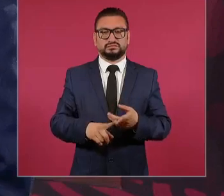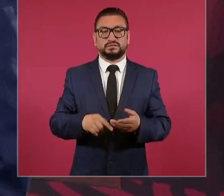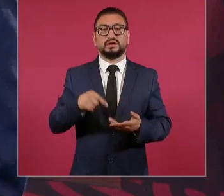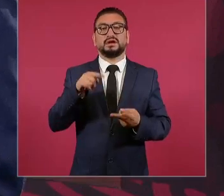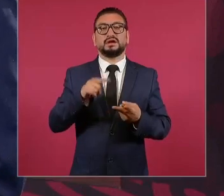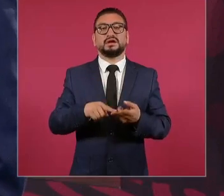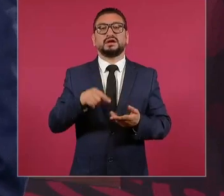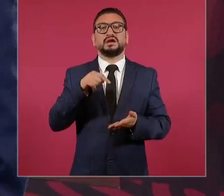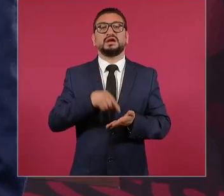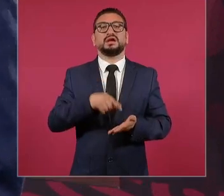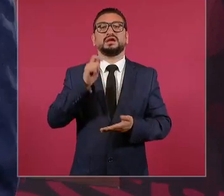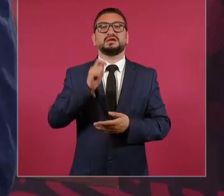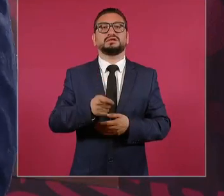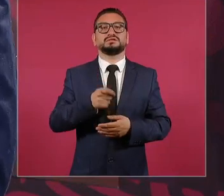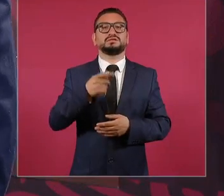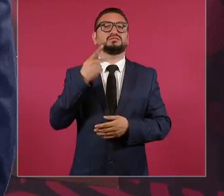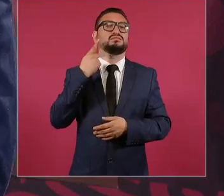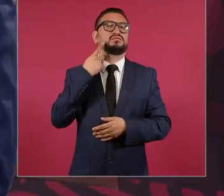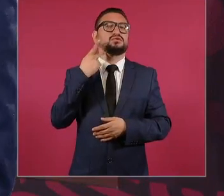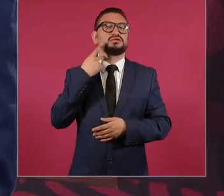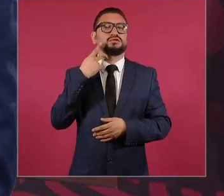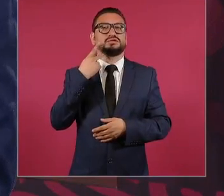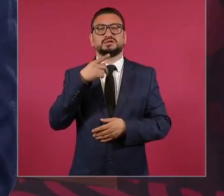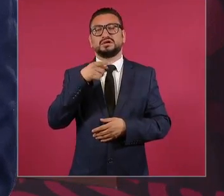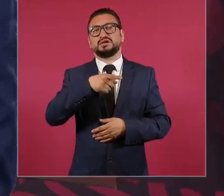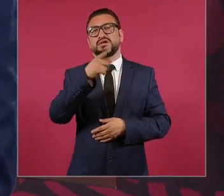maniobra política del presidente